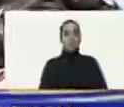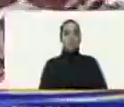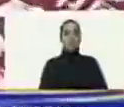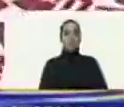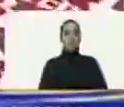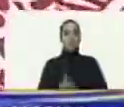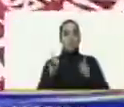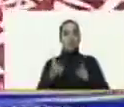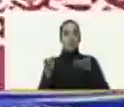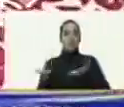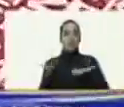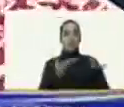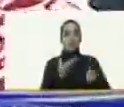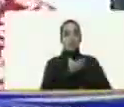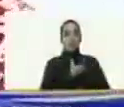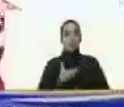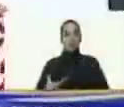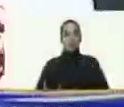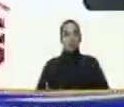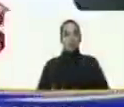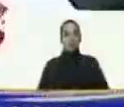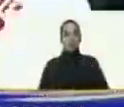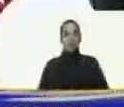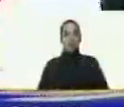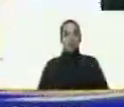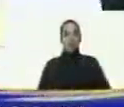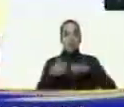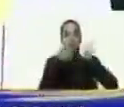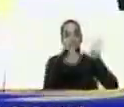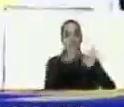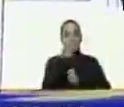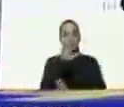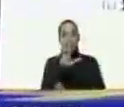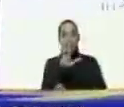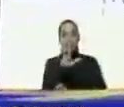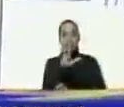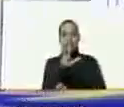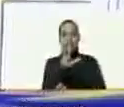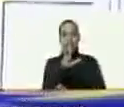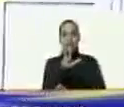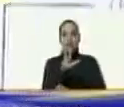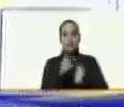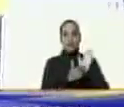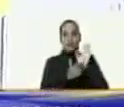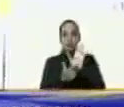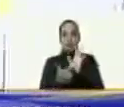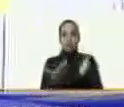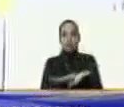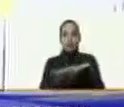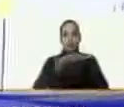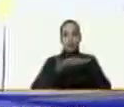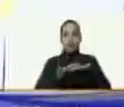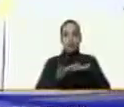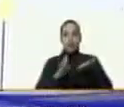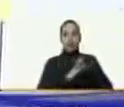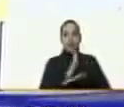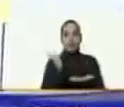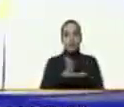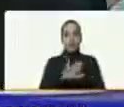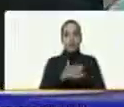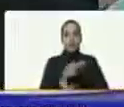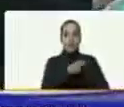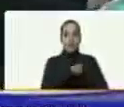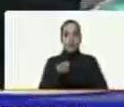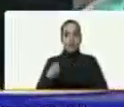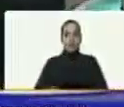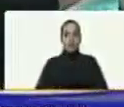recibir, presidente, el obsequio de 63 ejemplares que le han traído de regalo, señor presidente, de la literatura china.